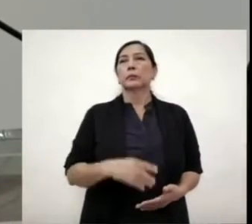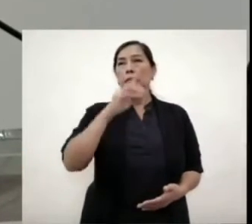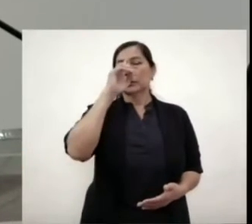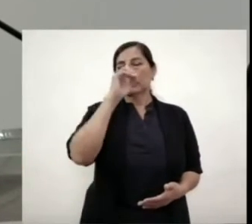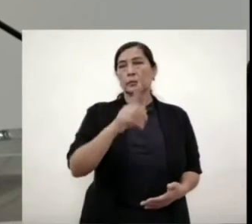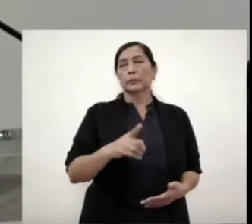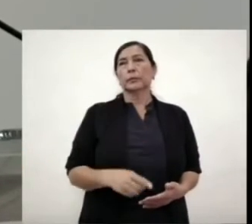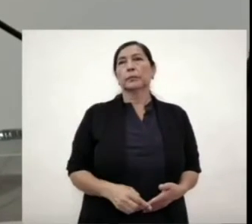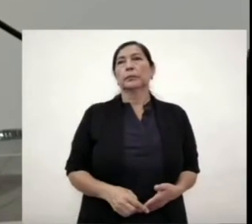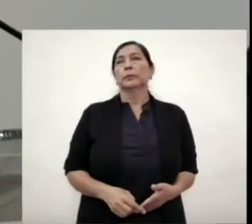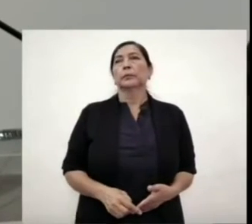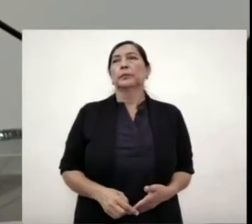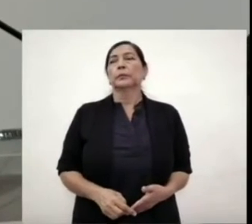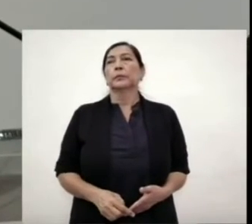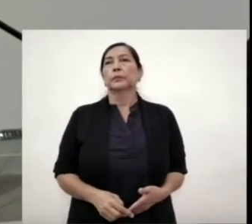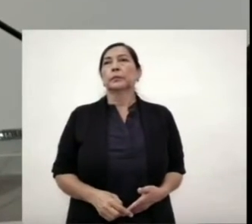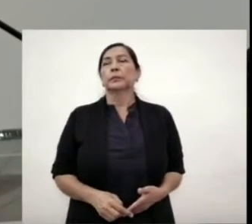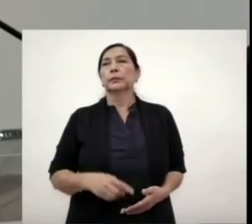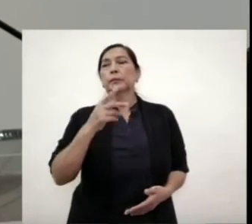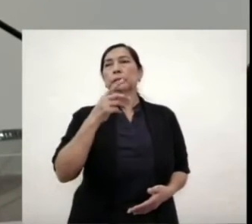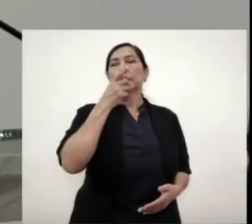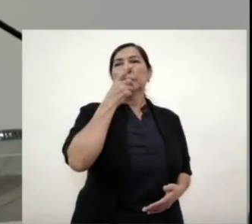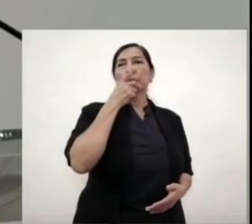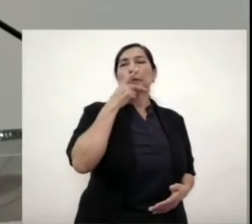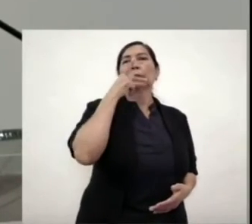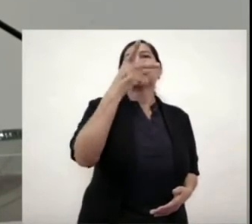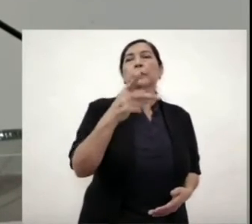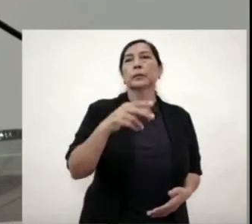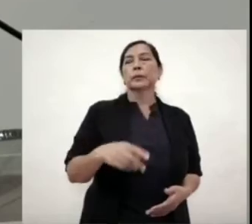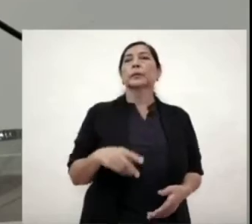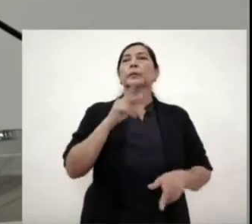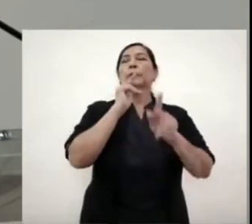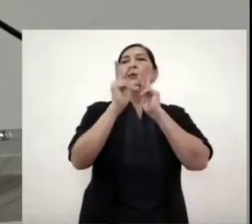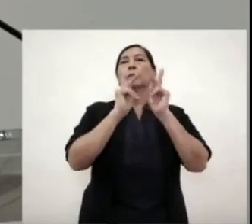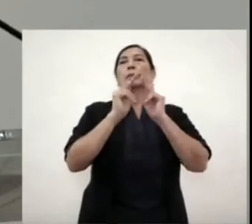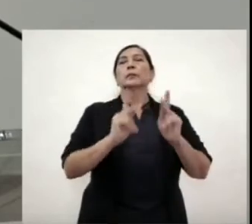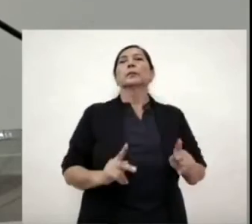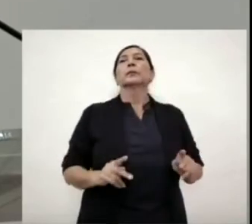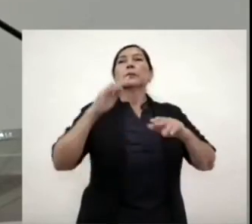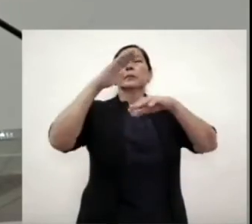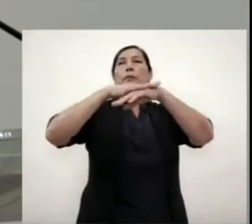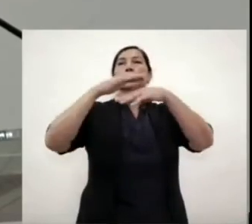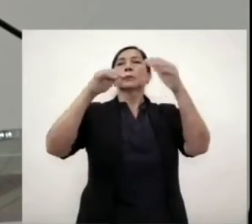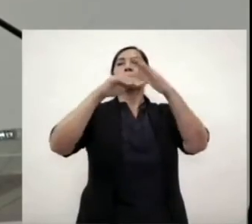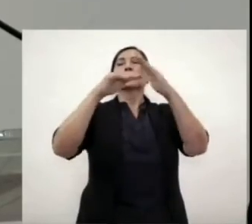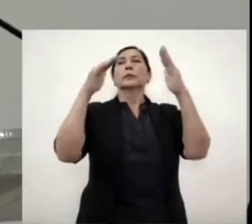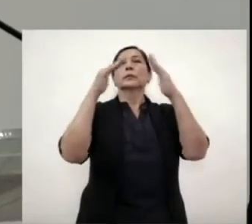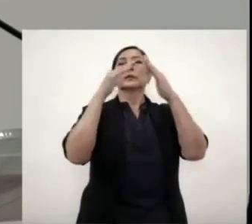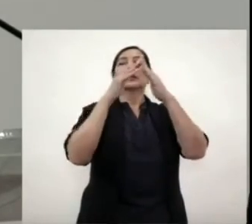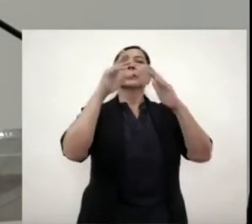que nos hable de este centro de justicia para las mujeres que se instalará aquí en Zamora.